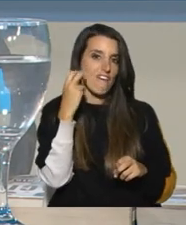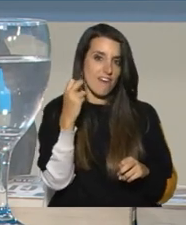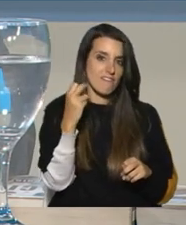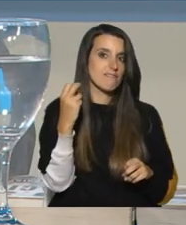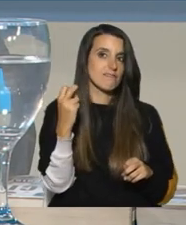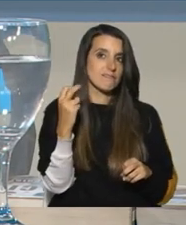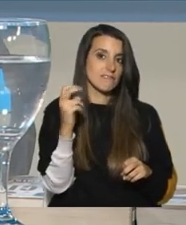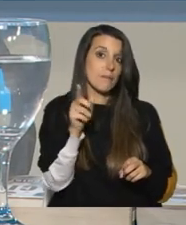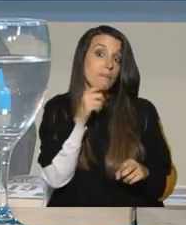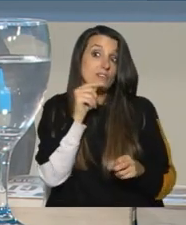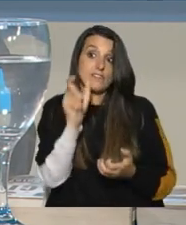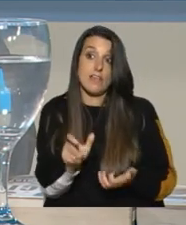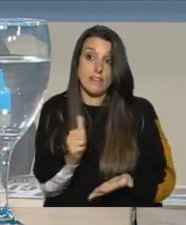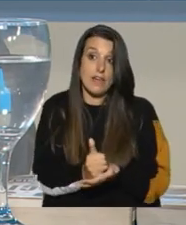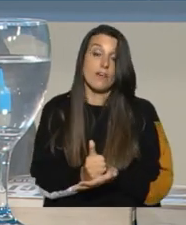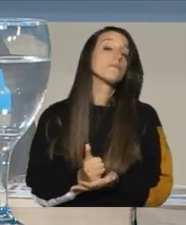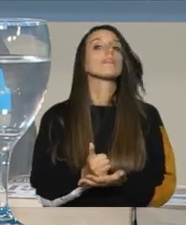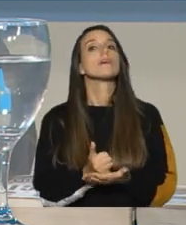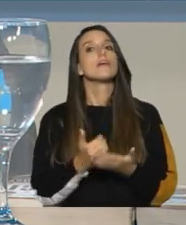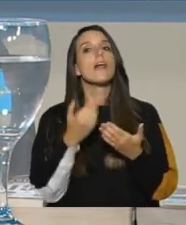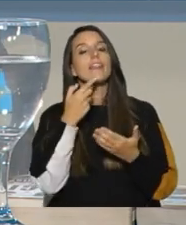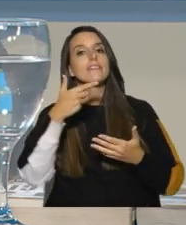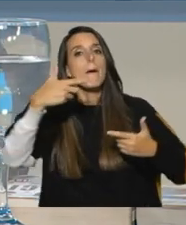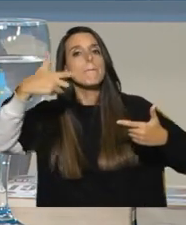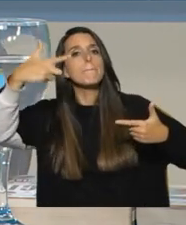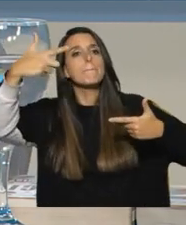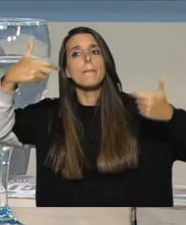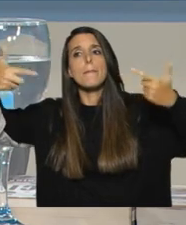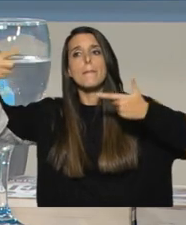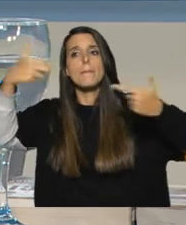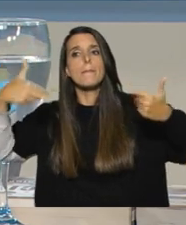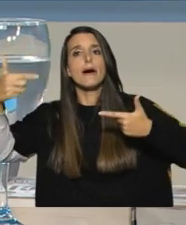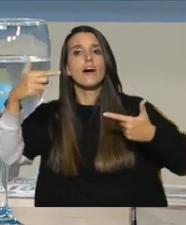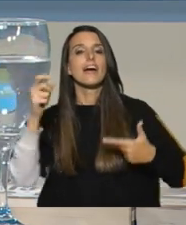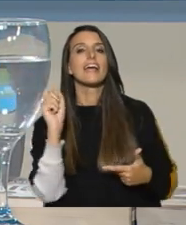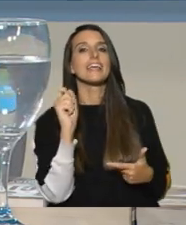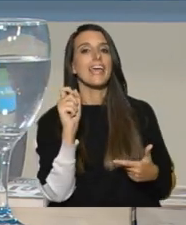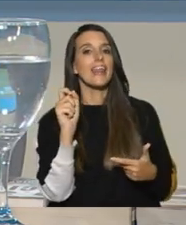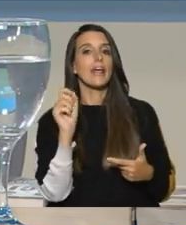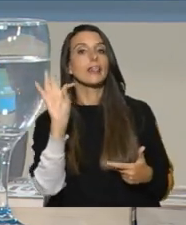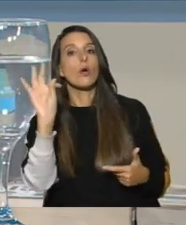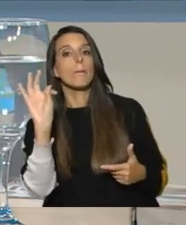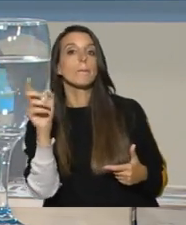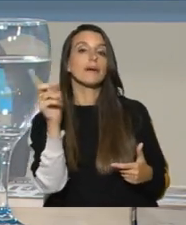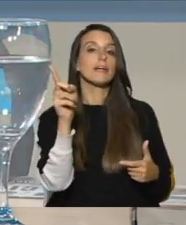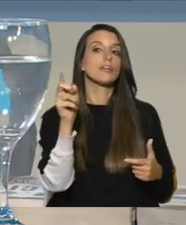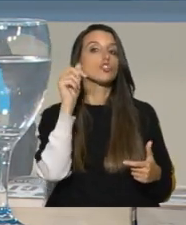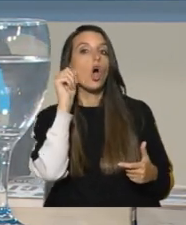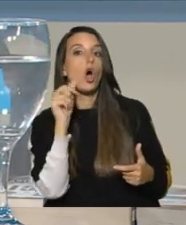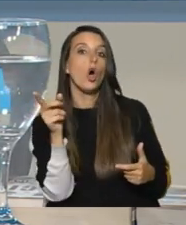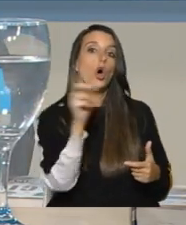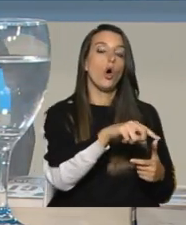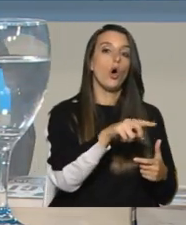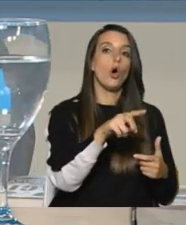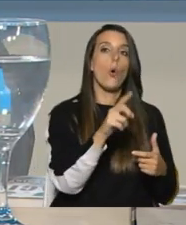allá del mismo policía. Cuando se habla del tiroteo, se habla de tiroteo entre terroristas y policías. No, era un policía